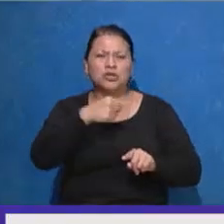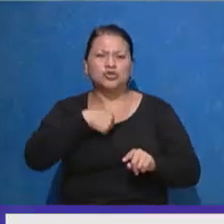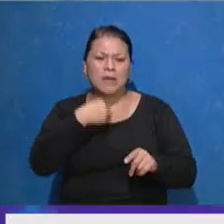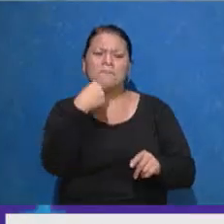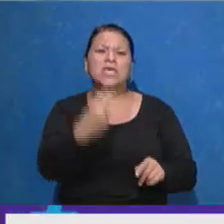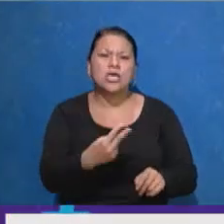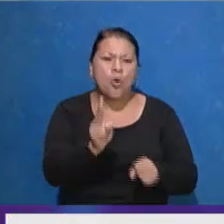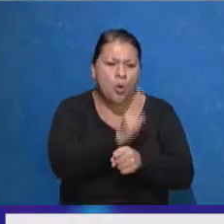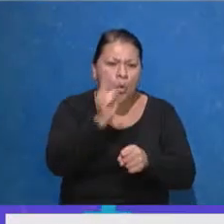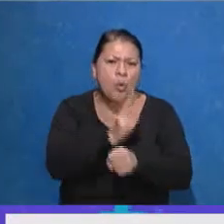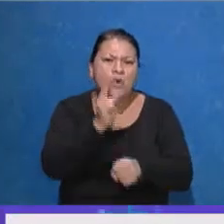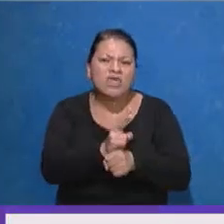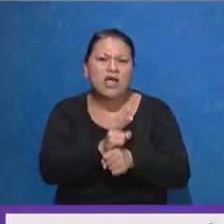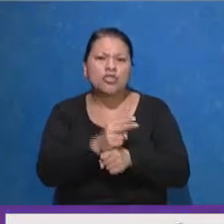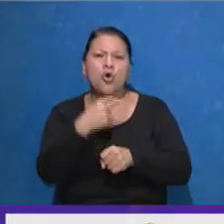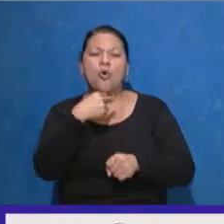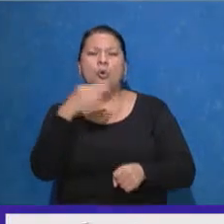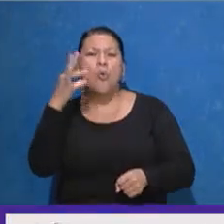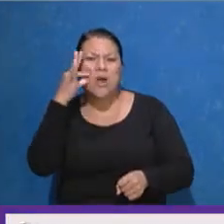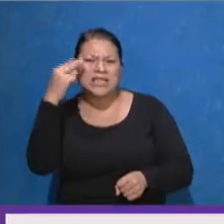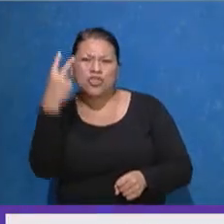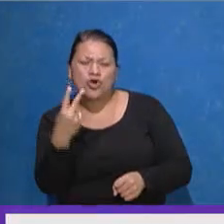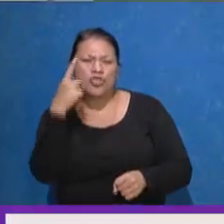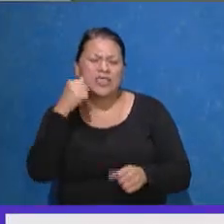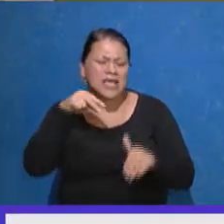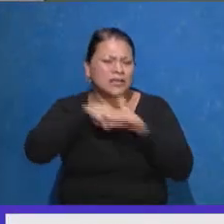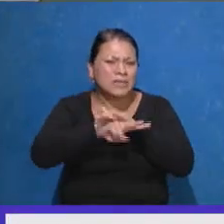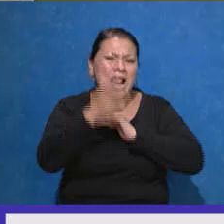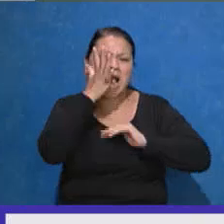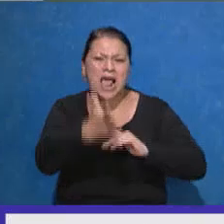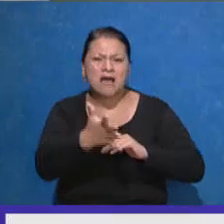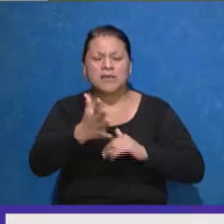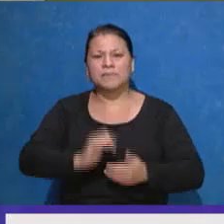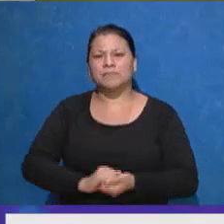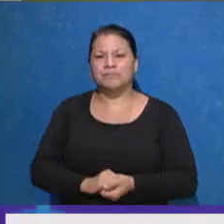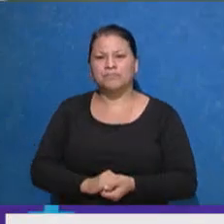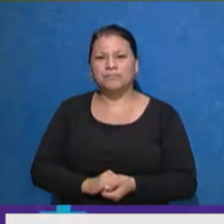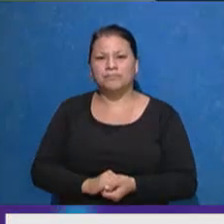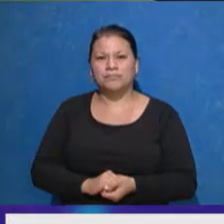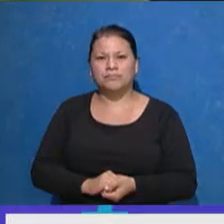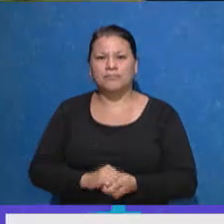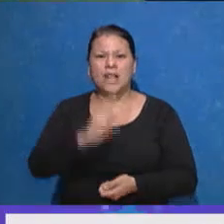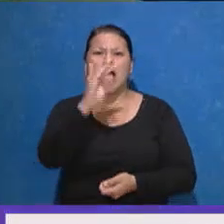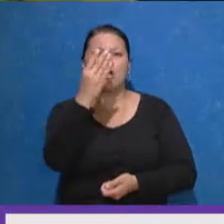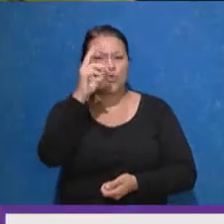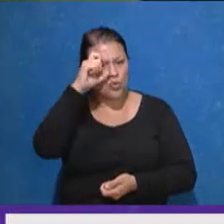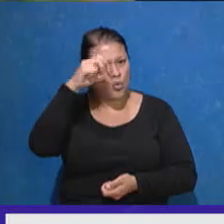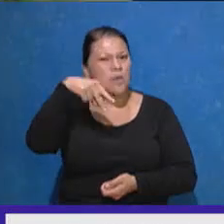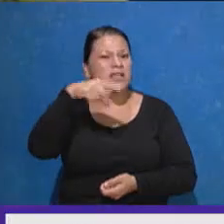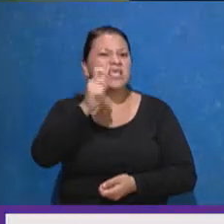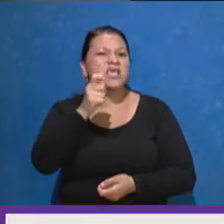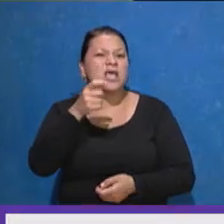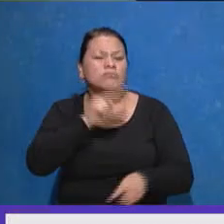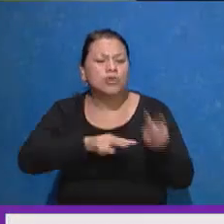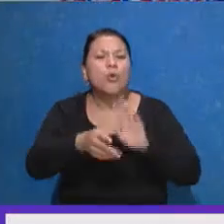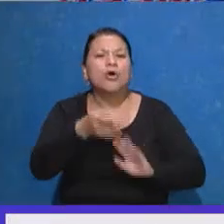mi hijo que estuvo 42 días agonizando. Farida, A Rubén Martínez lo encontró la